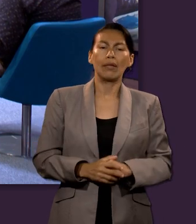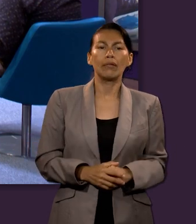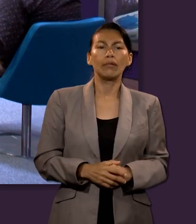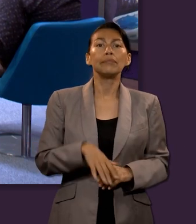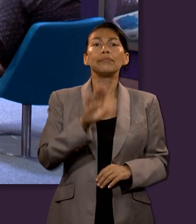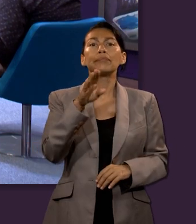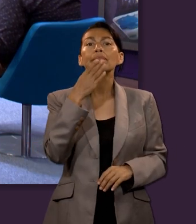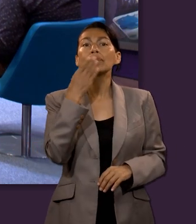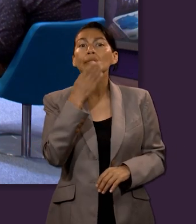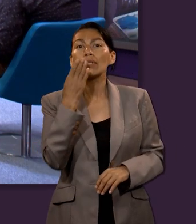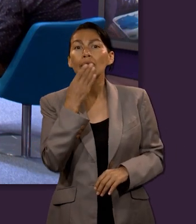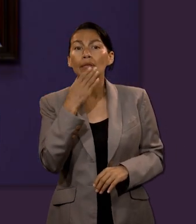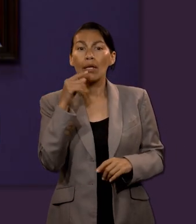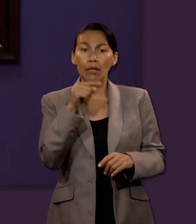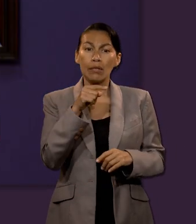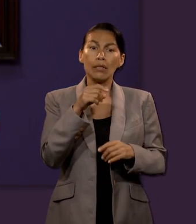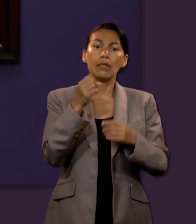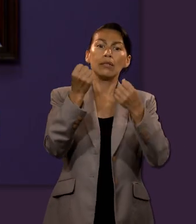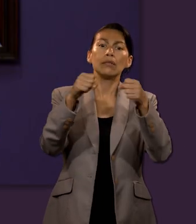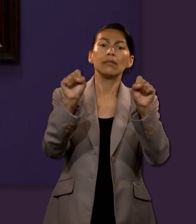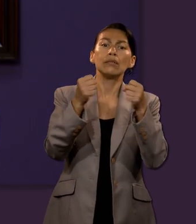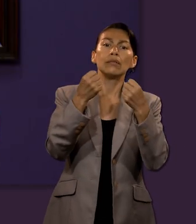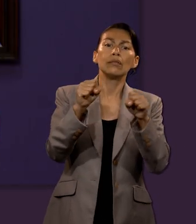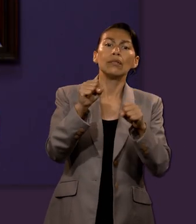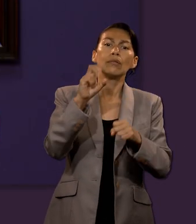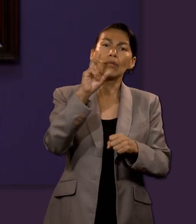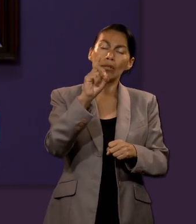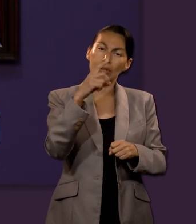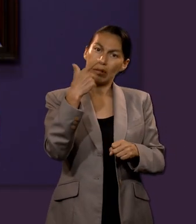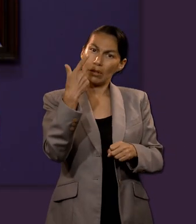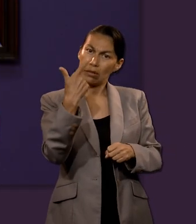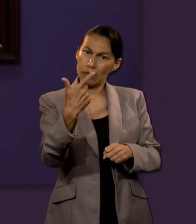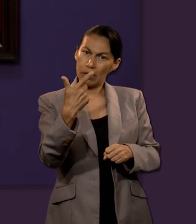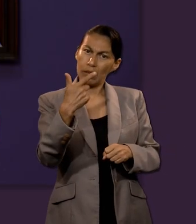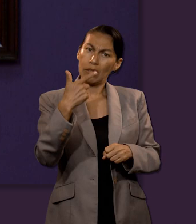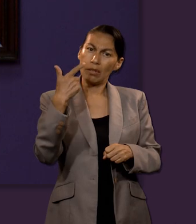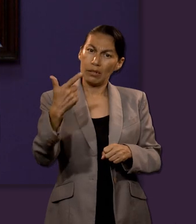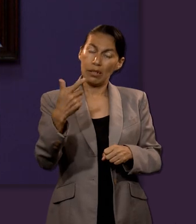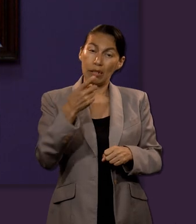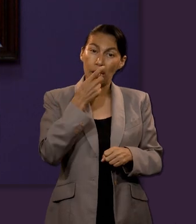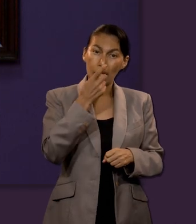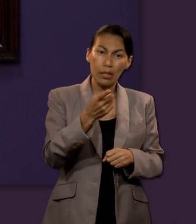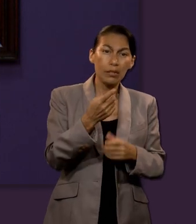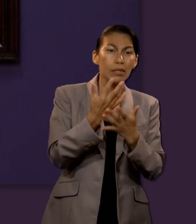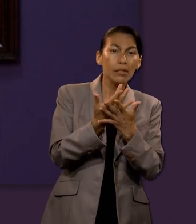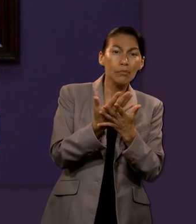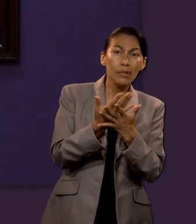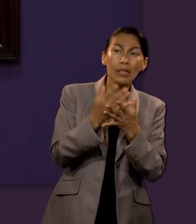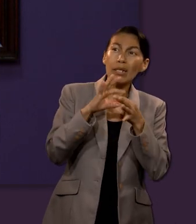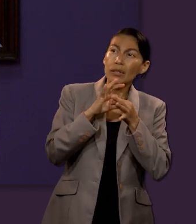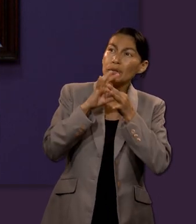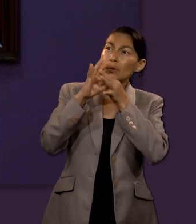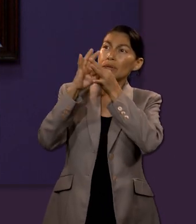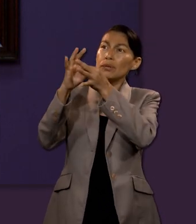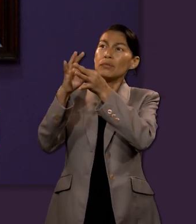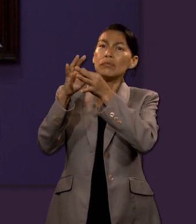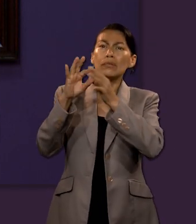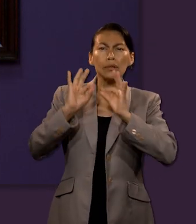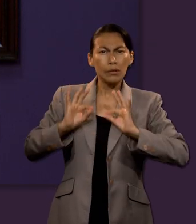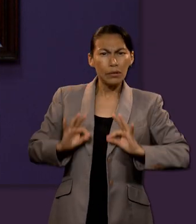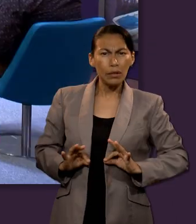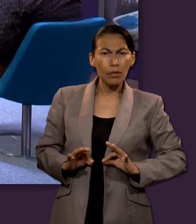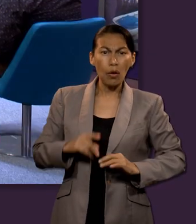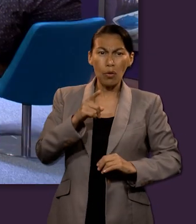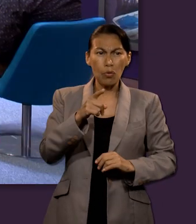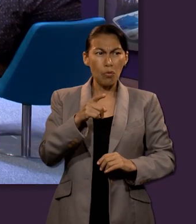37 7 es guarda silencio ante el señor y espera en él con paciencia no te rites ante el éxito de otros